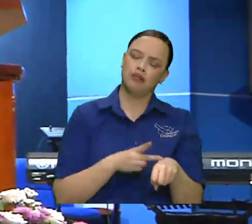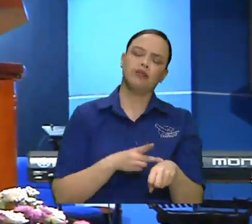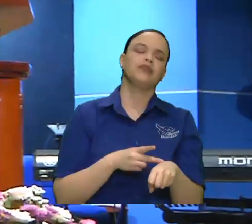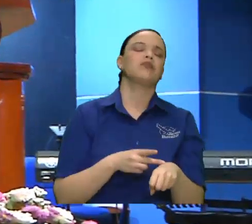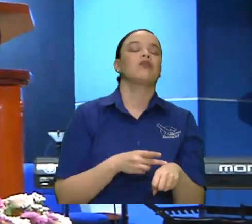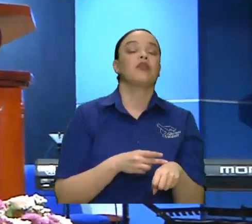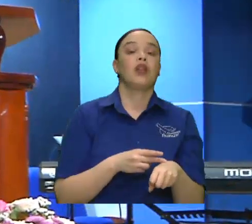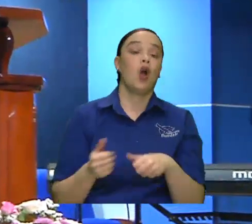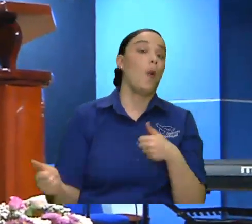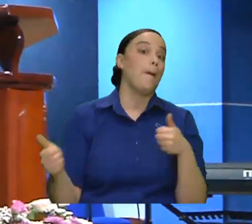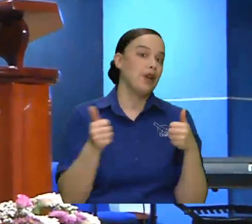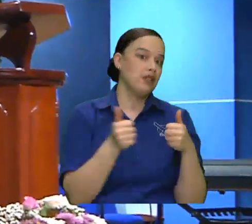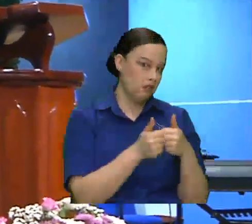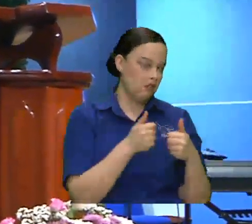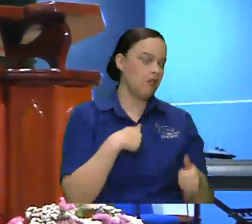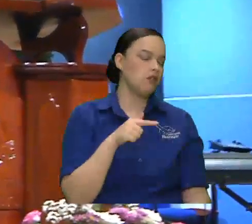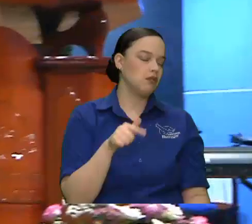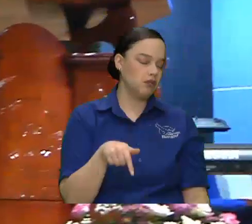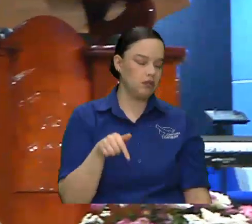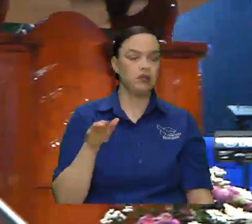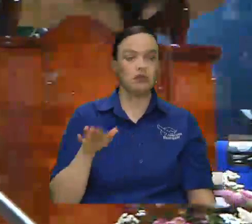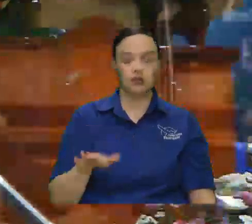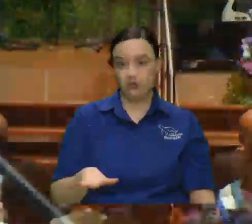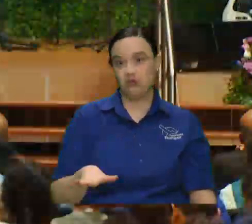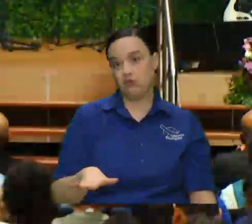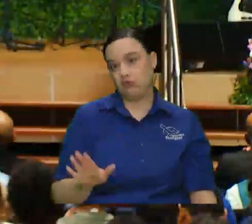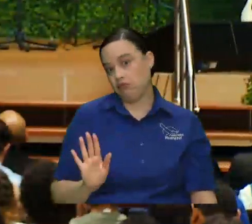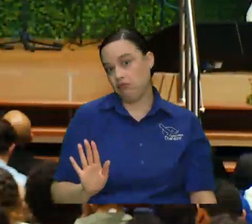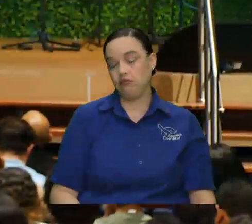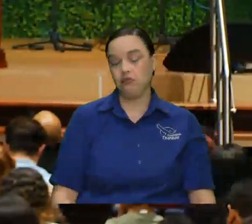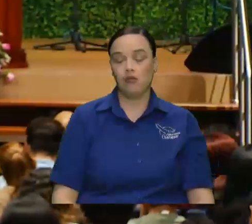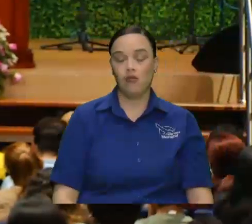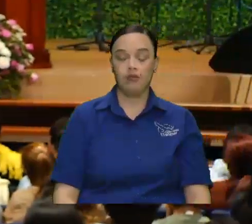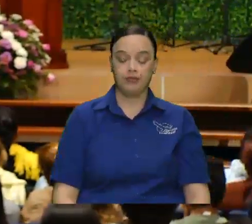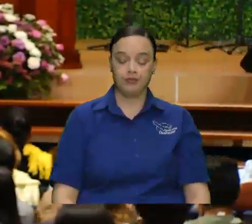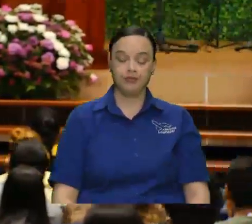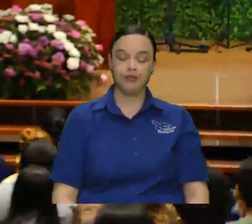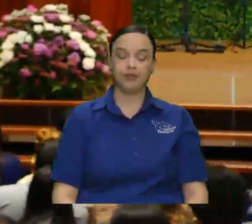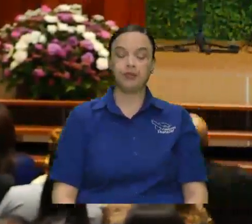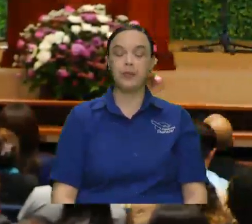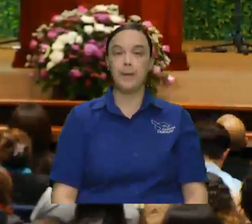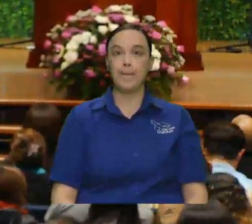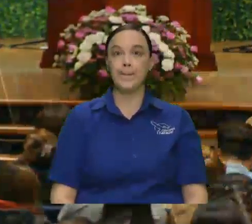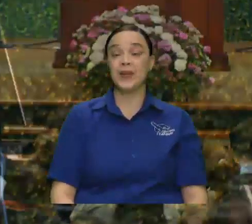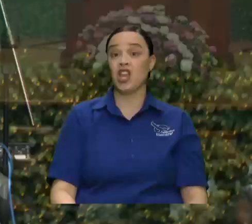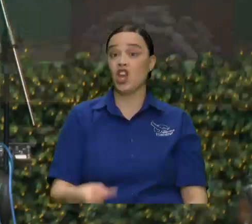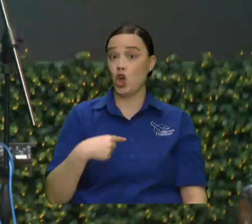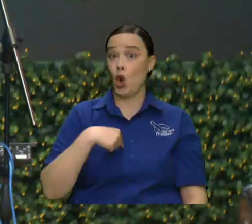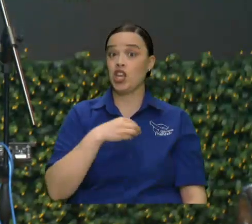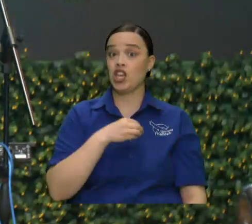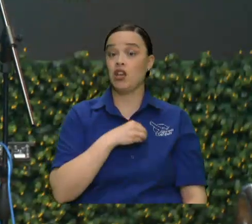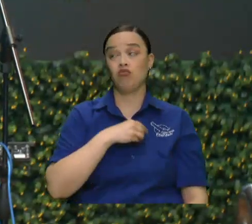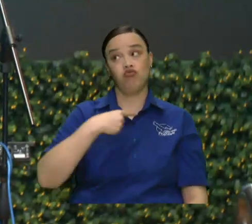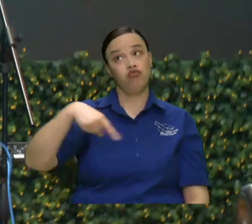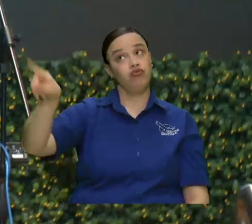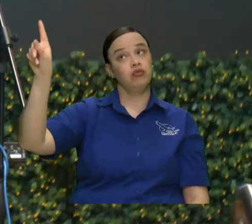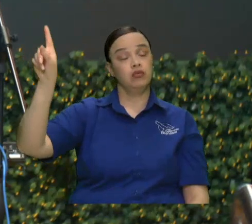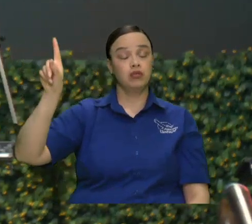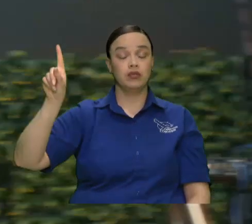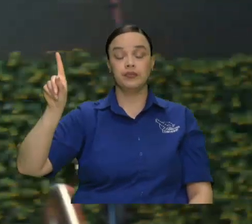y quizás dirán aunque sea este hermano que predique lo que quiero es irme pero le digo algo